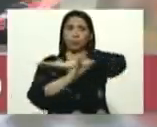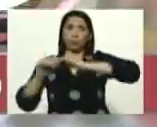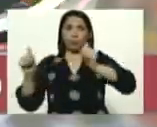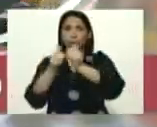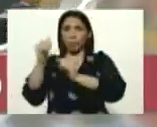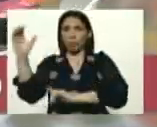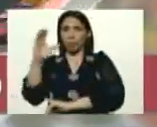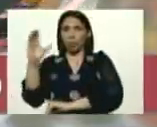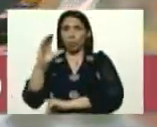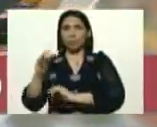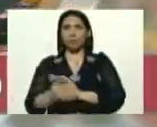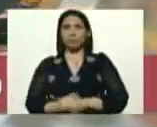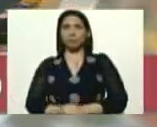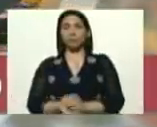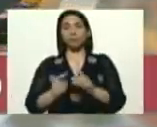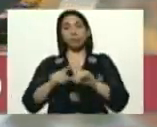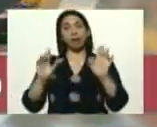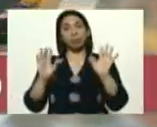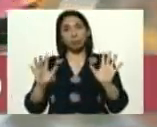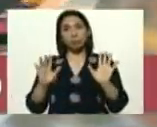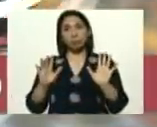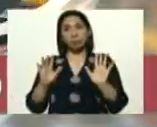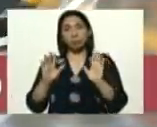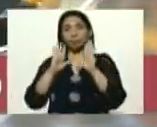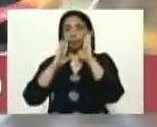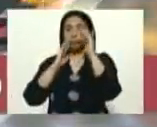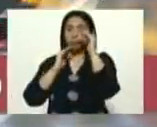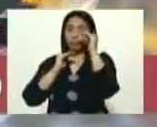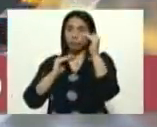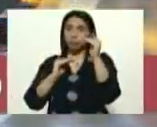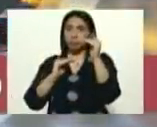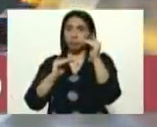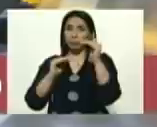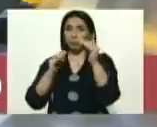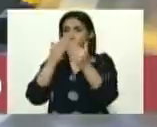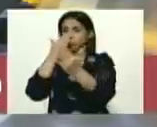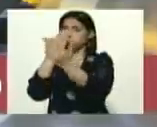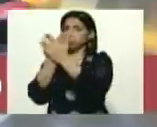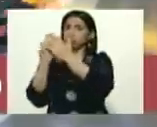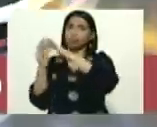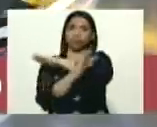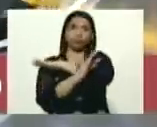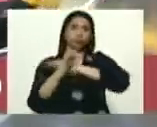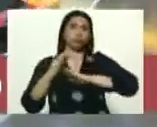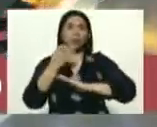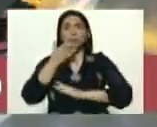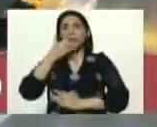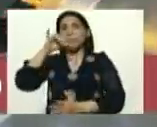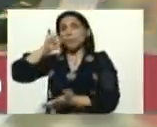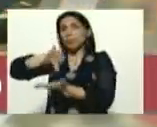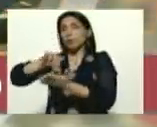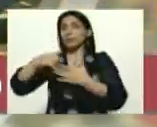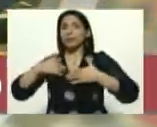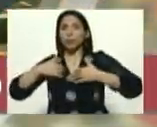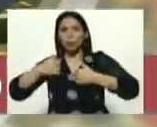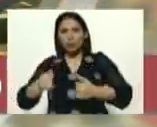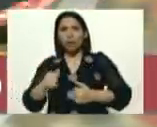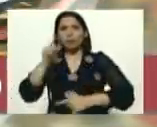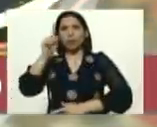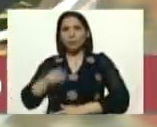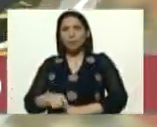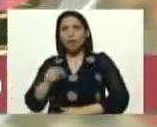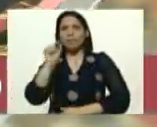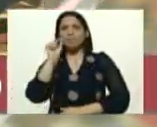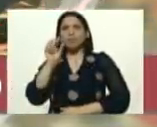con Colombia, bueno, para que atiendan su frontera desde el punto de vista de la seguridad, desde el punto de vista